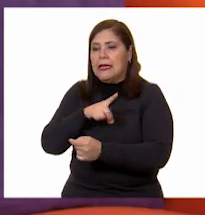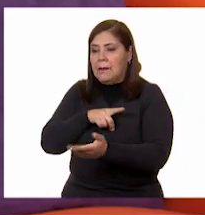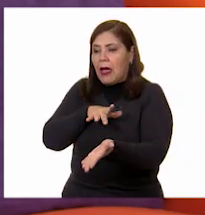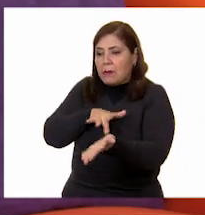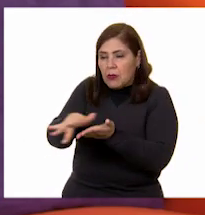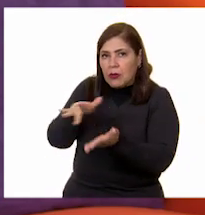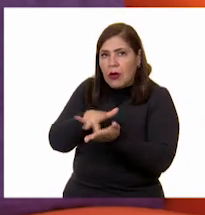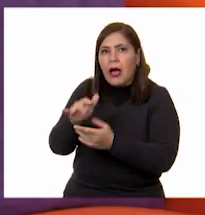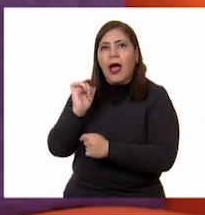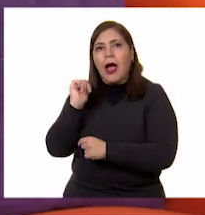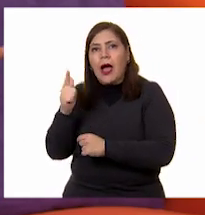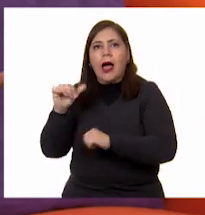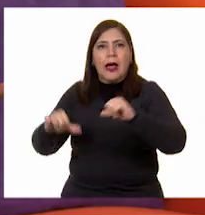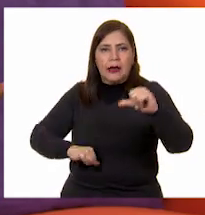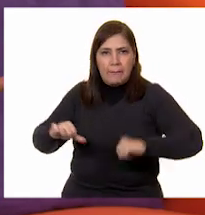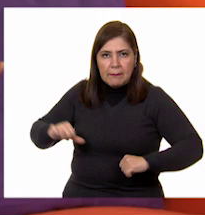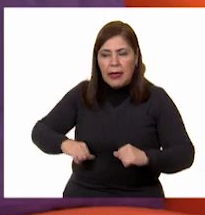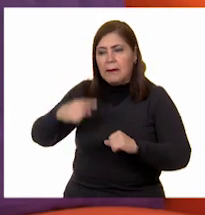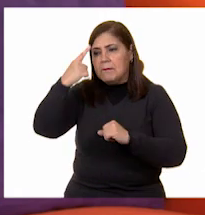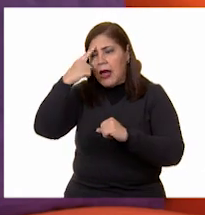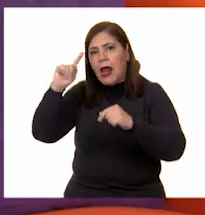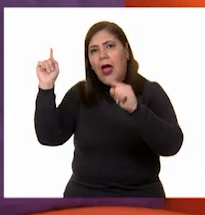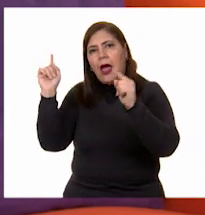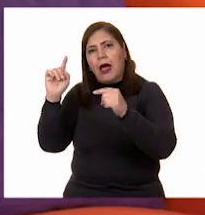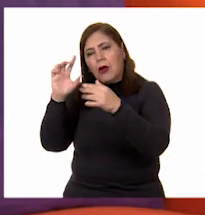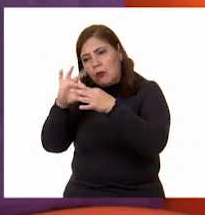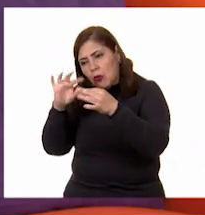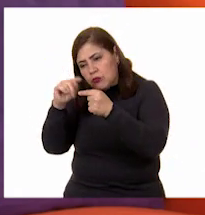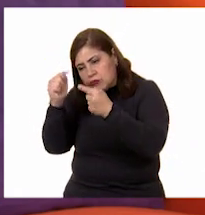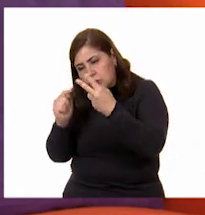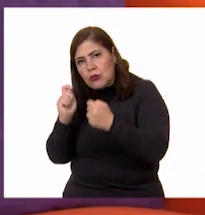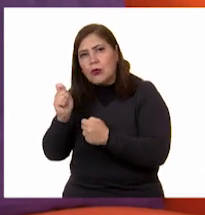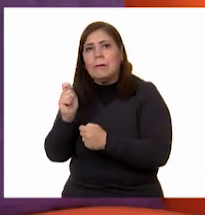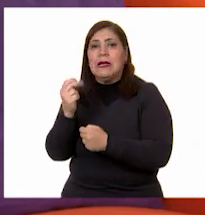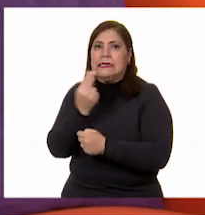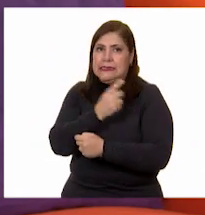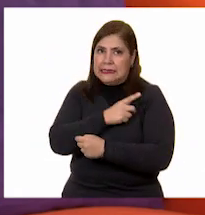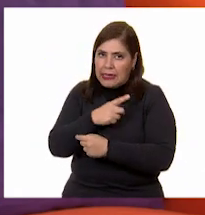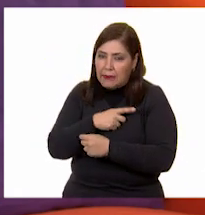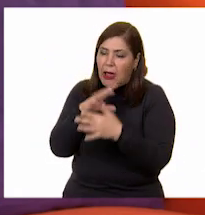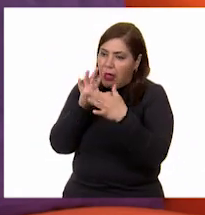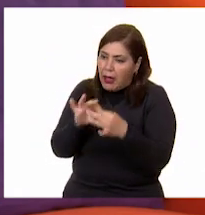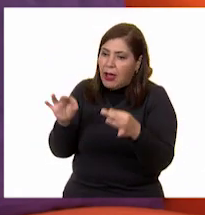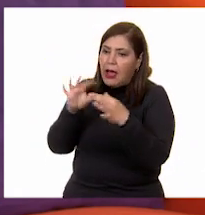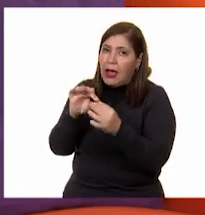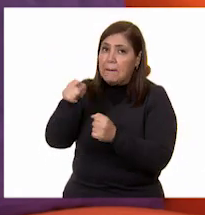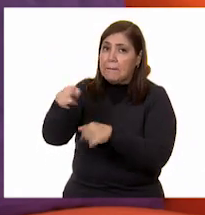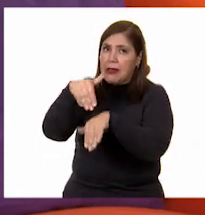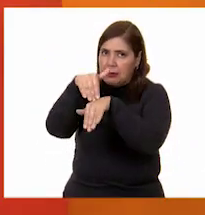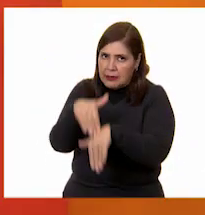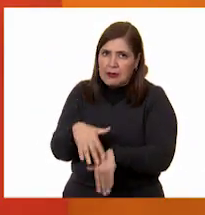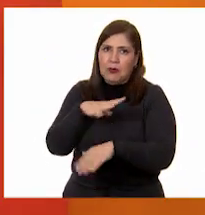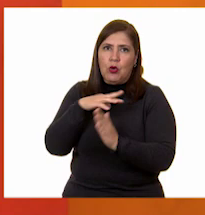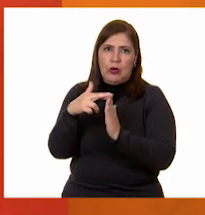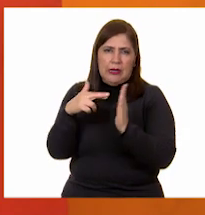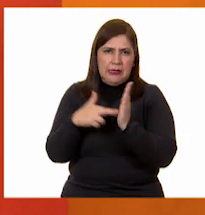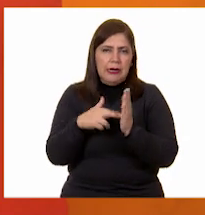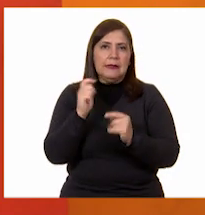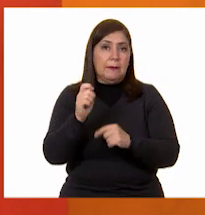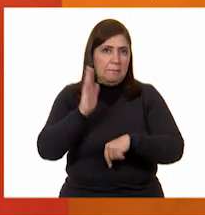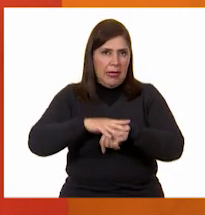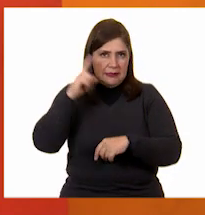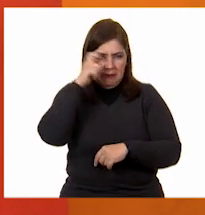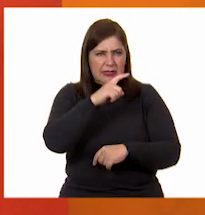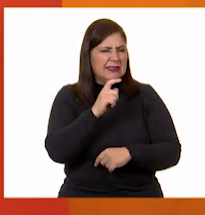realizar actividades, para seguir instrucciones, las medidas de prevención son más difíciles de llevar a cabo. ¿A qué te refieres con esto,